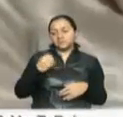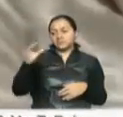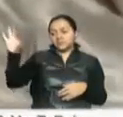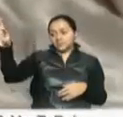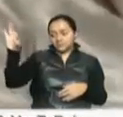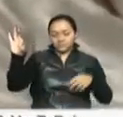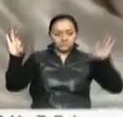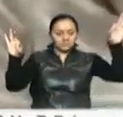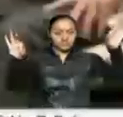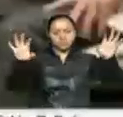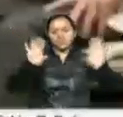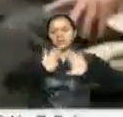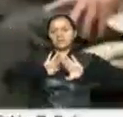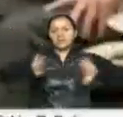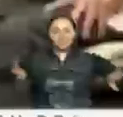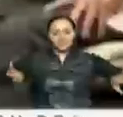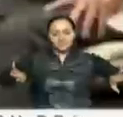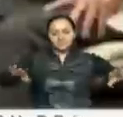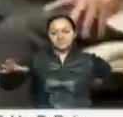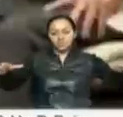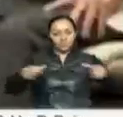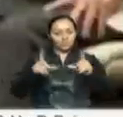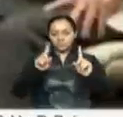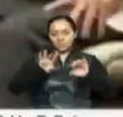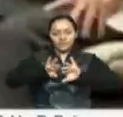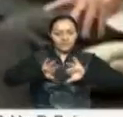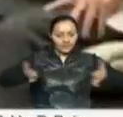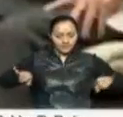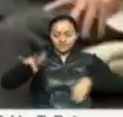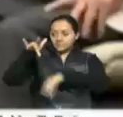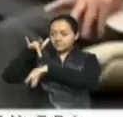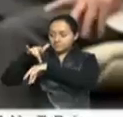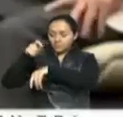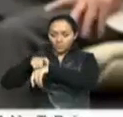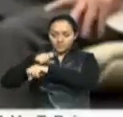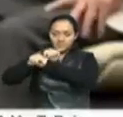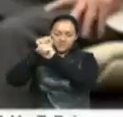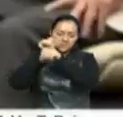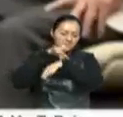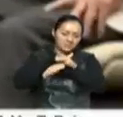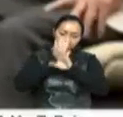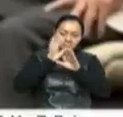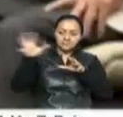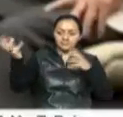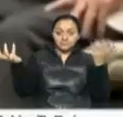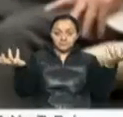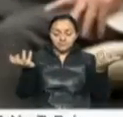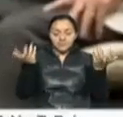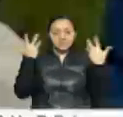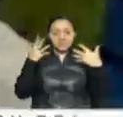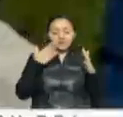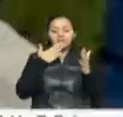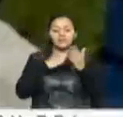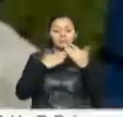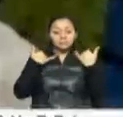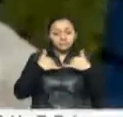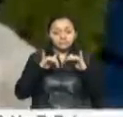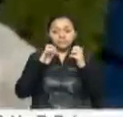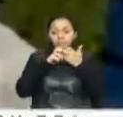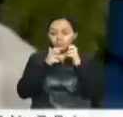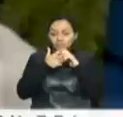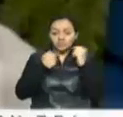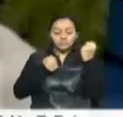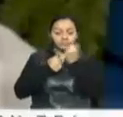Habana. Según un comunicado oficial, Castro reafirmó a las FARC el compromiso de Cuba de continuar apoyando el complejo proceso